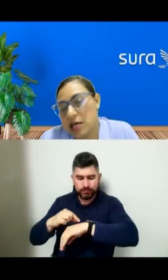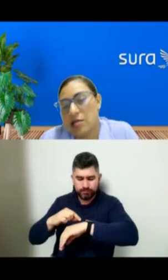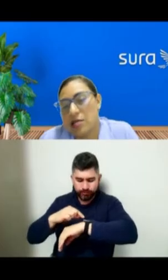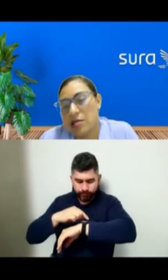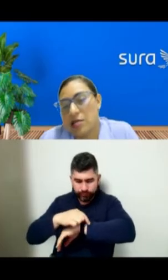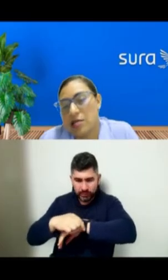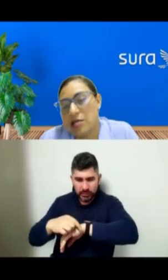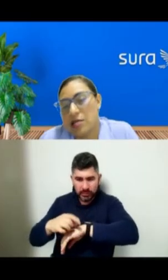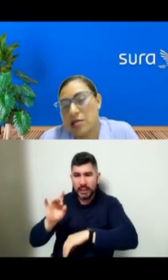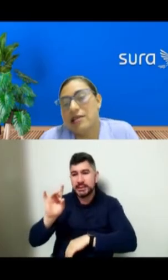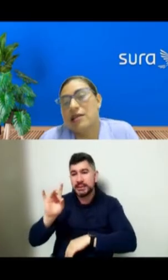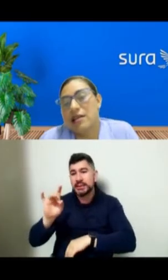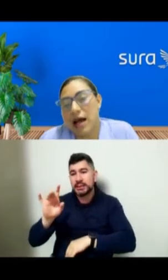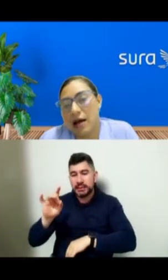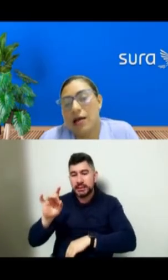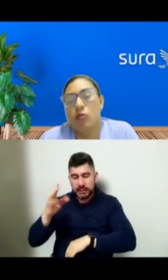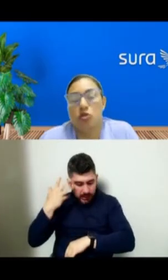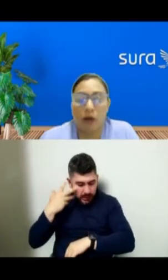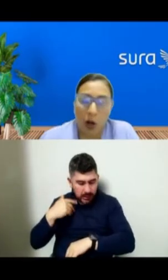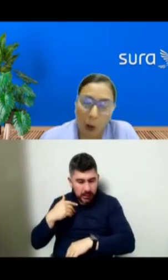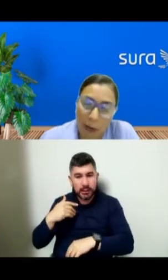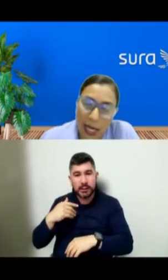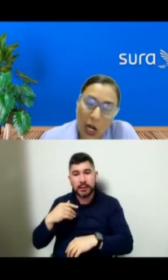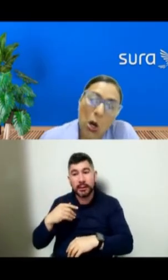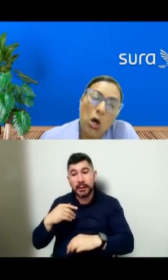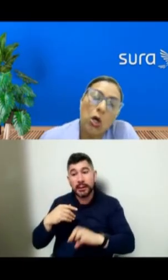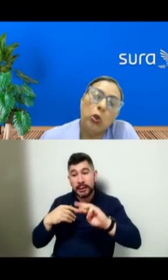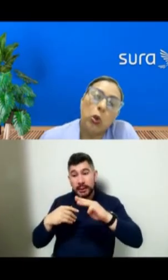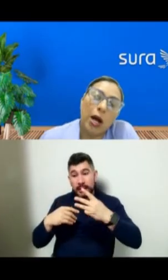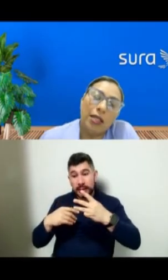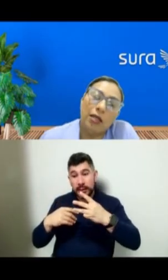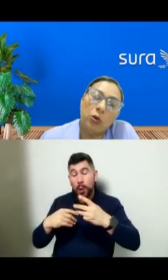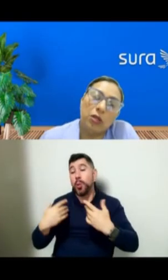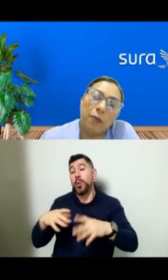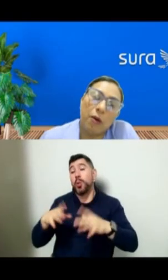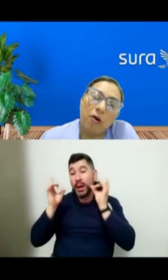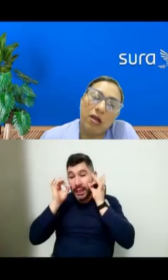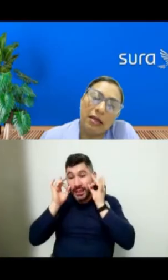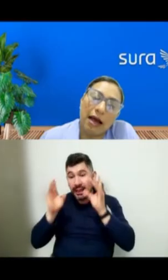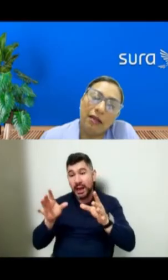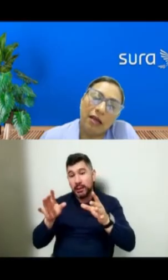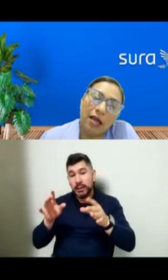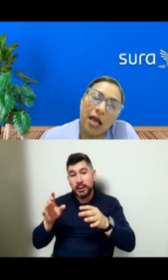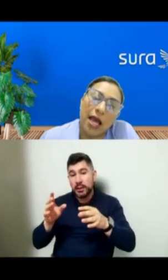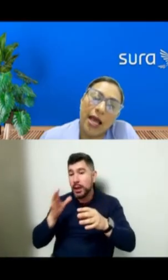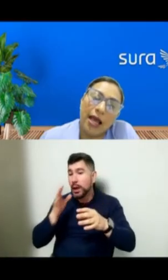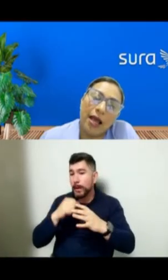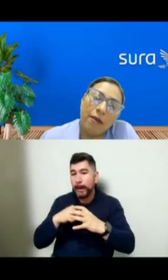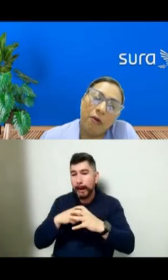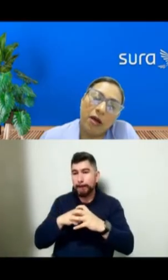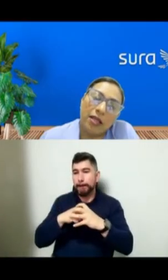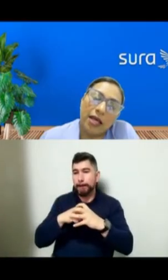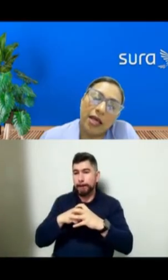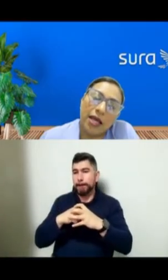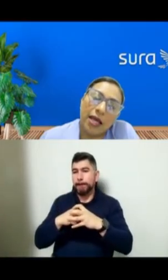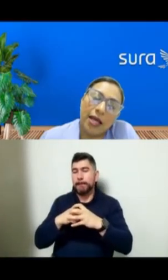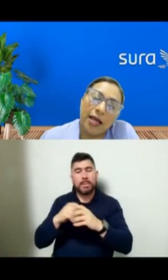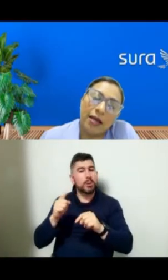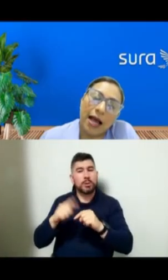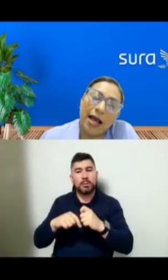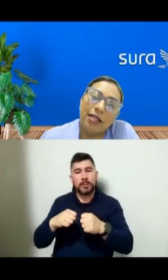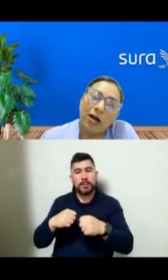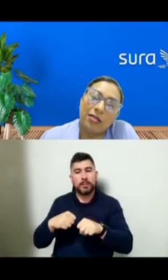durante 15 días. O el 15 test, que ya es mucho más complejo, no hay ningún tipo de movilidad y por